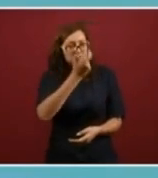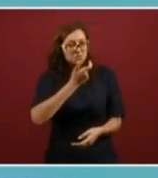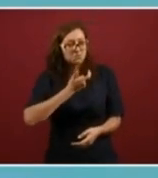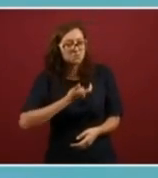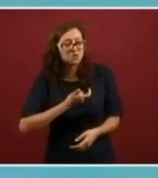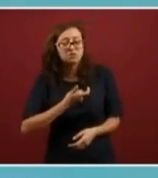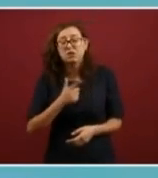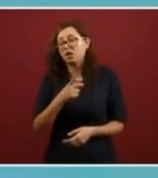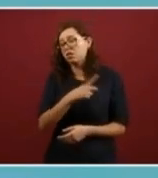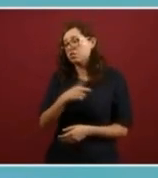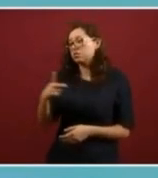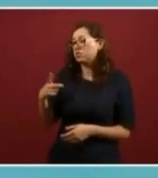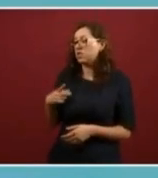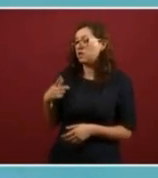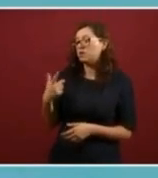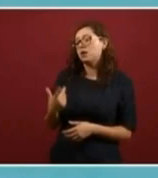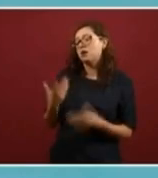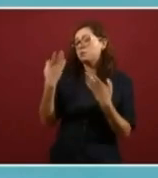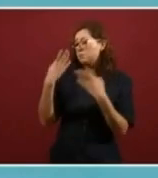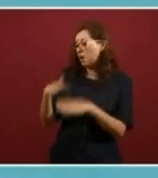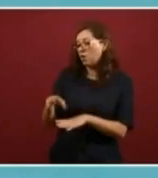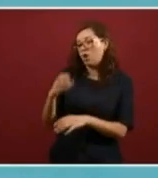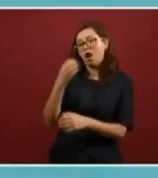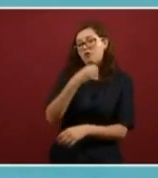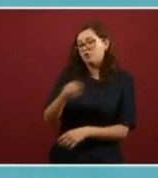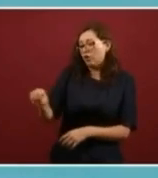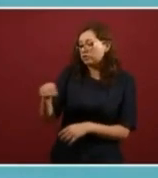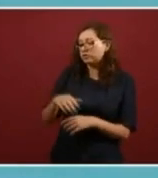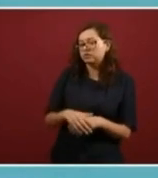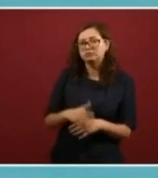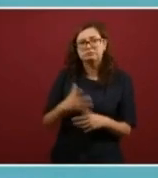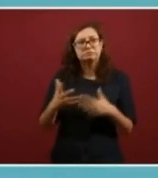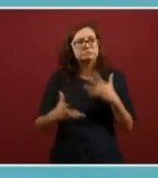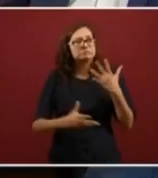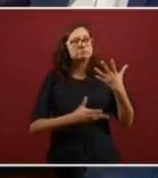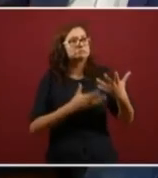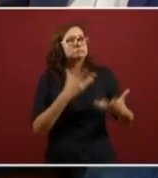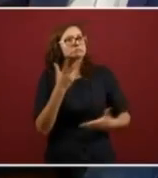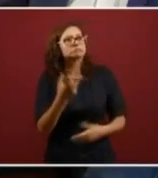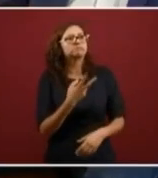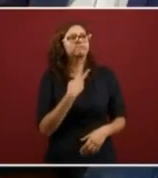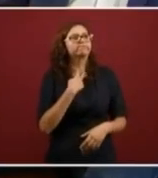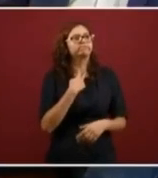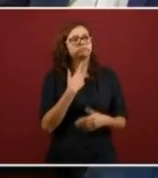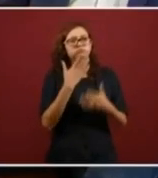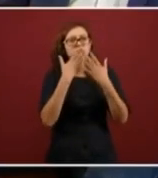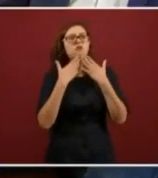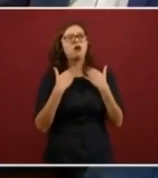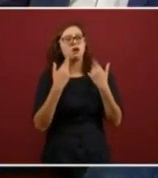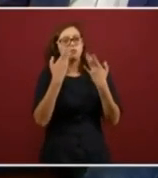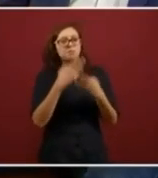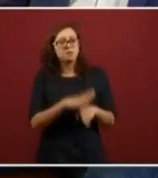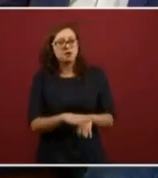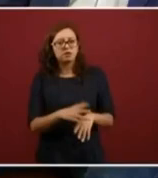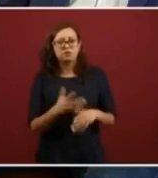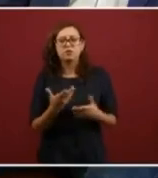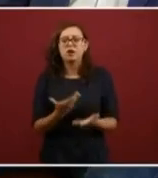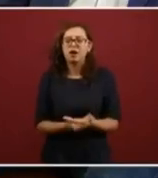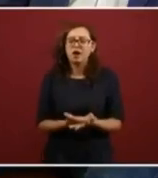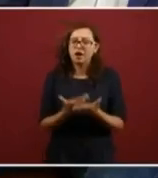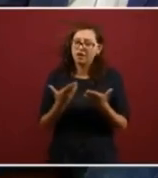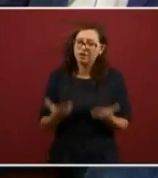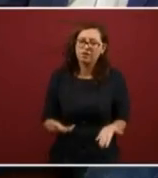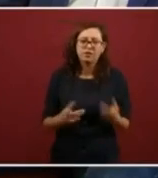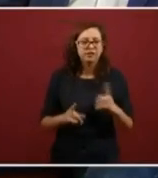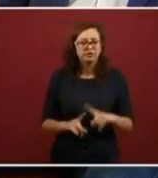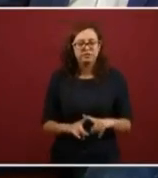debe pasar de 12,000 pesos y no manejaban las cantidades que estamos entregando. Pero eso no depende